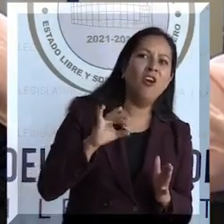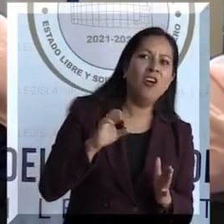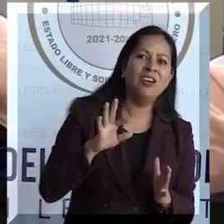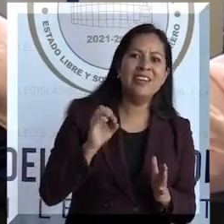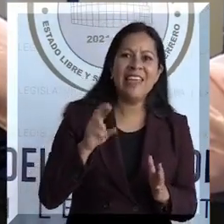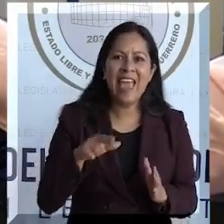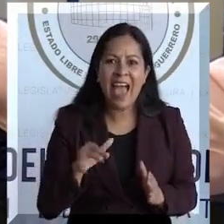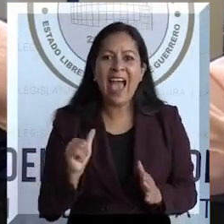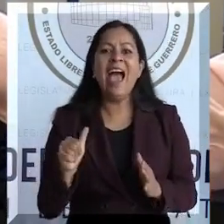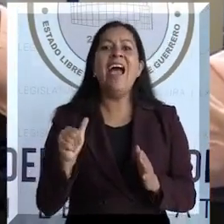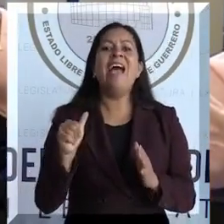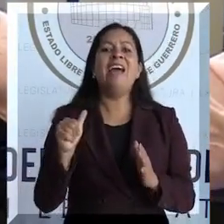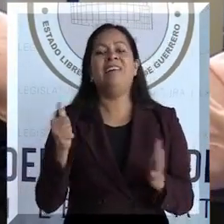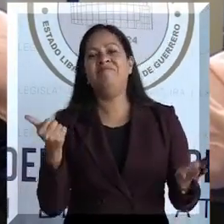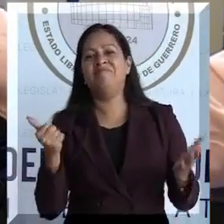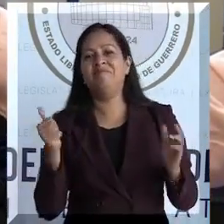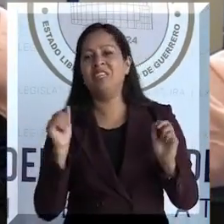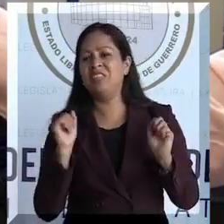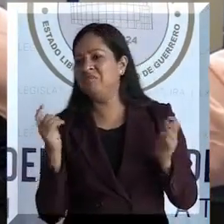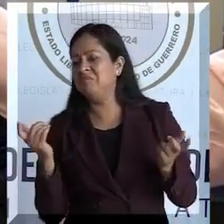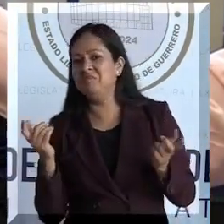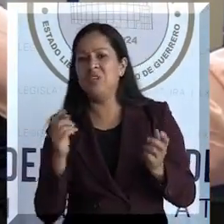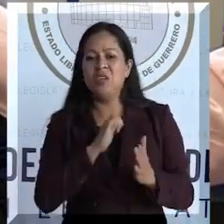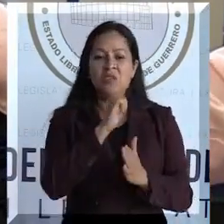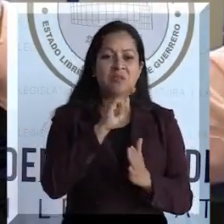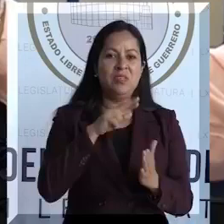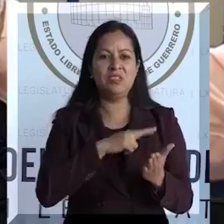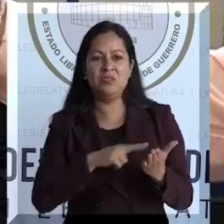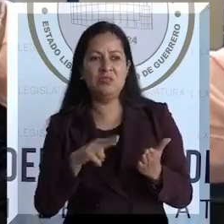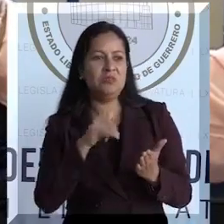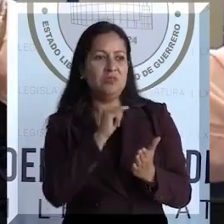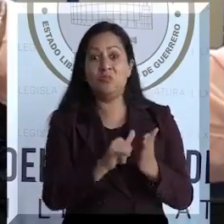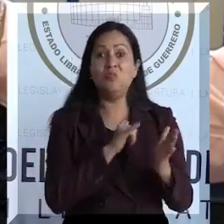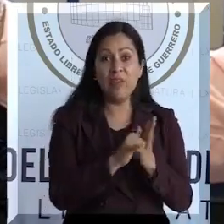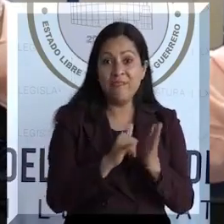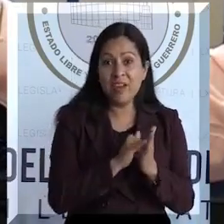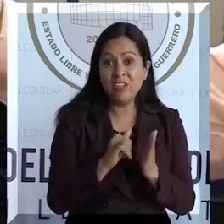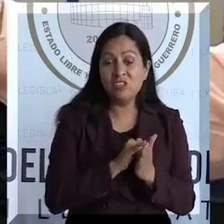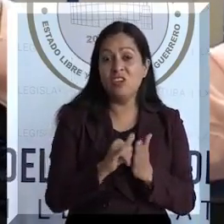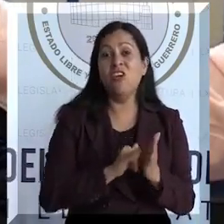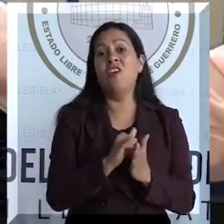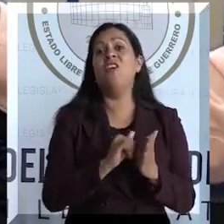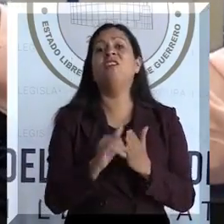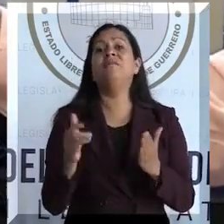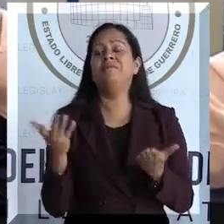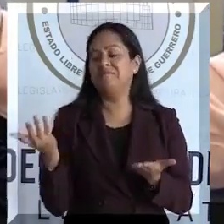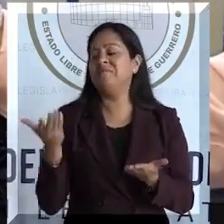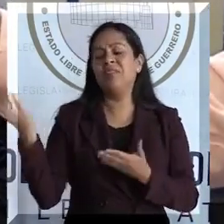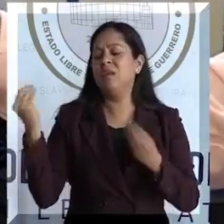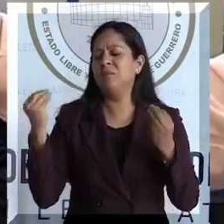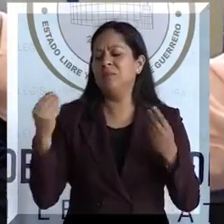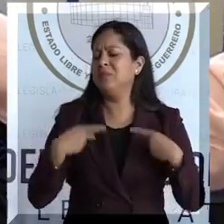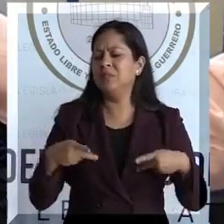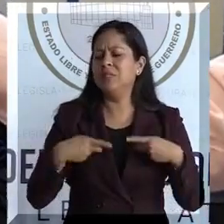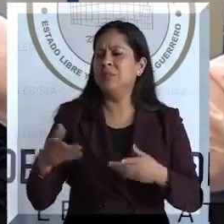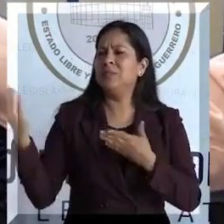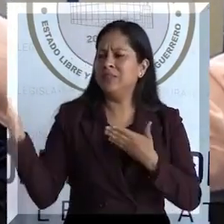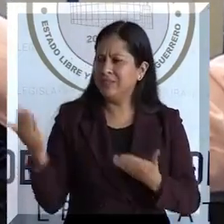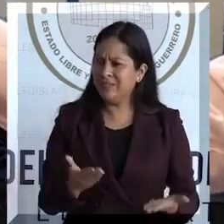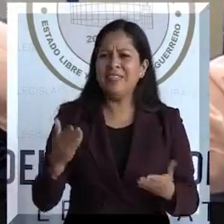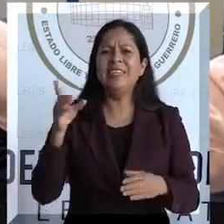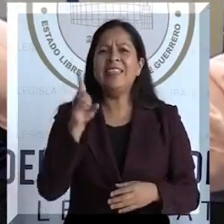York, que son las metrópolis más grandes donde tenemos migrantes. Recibimos muchos migrantes en